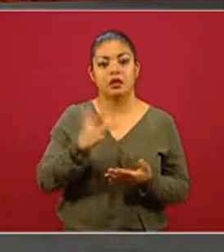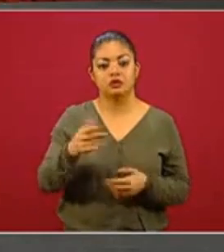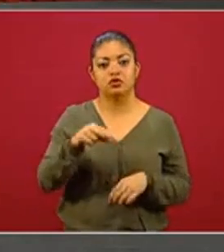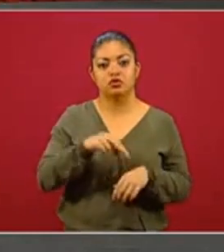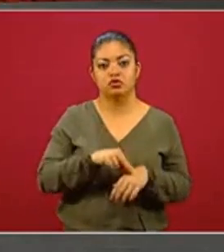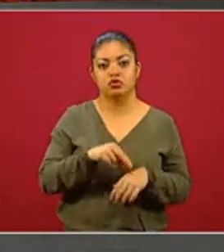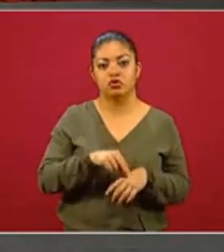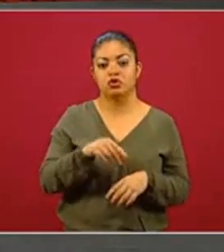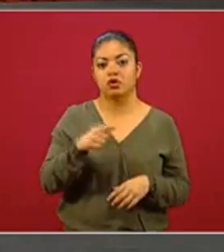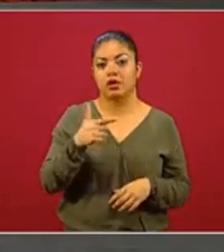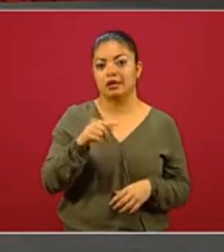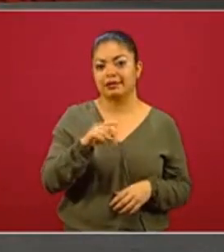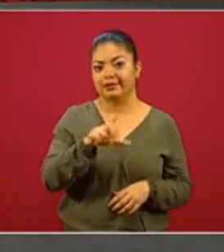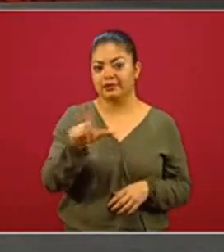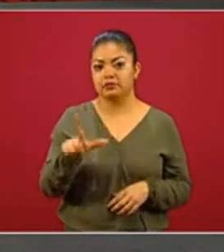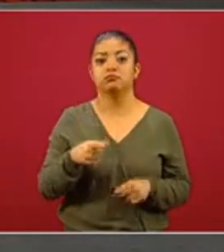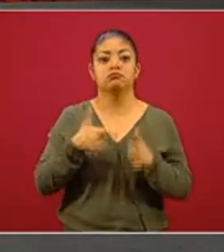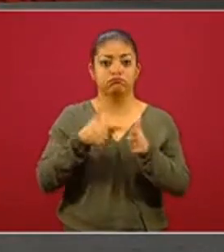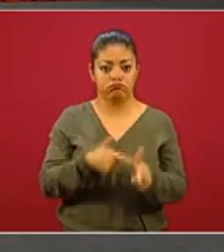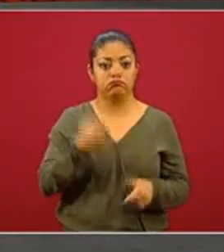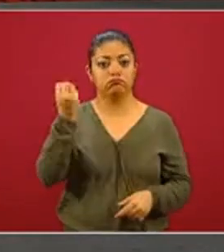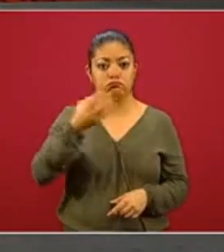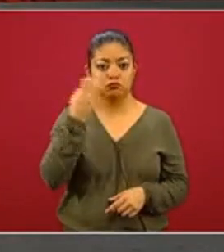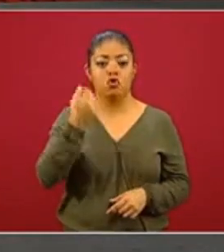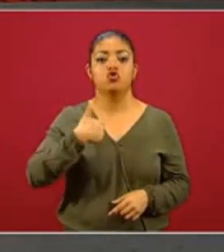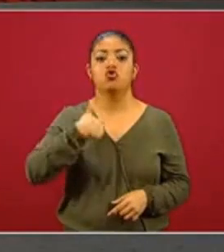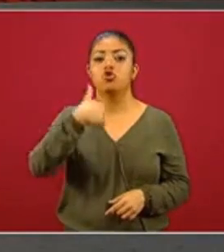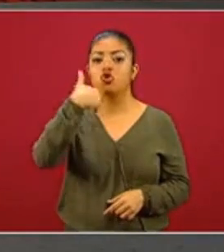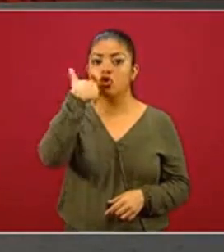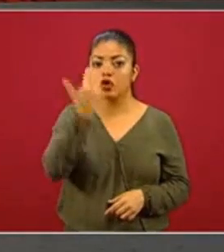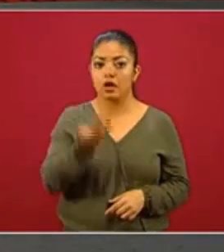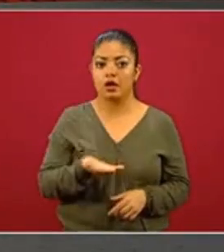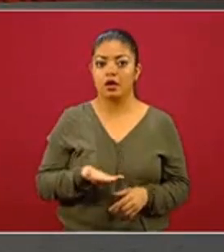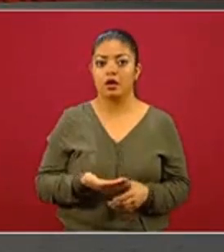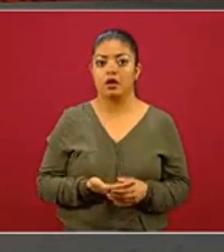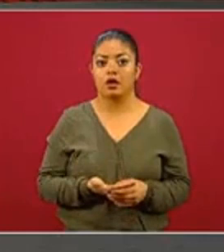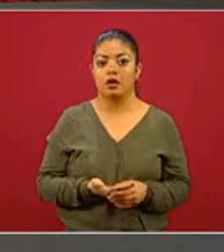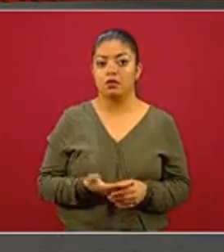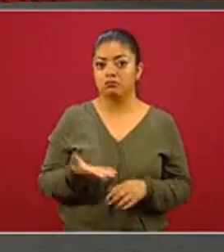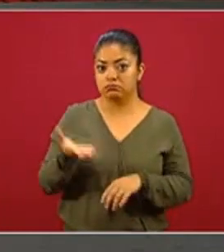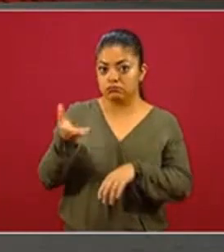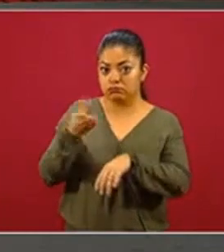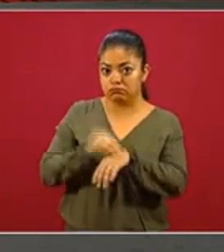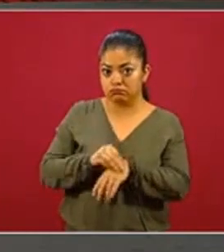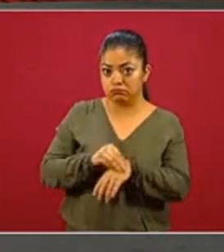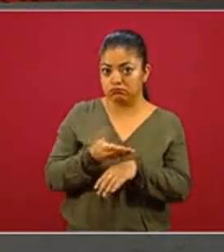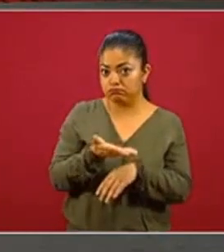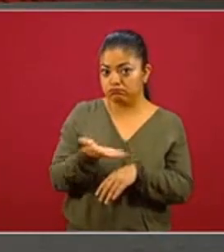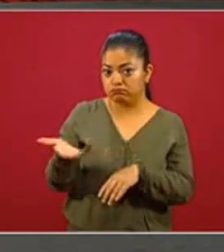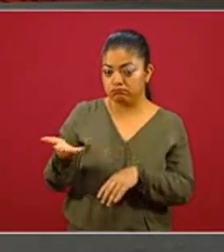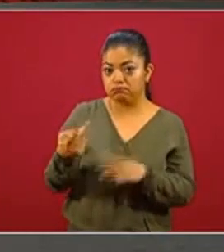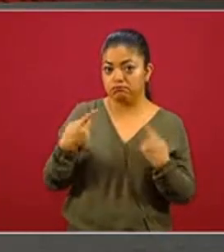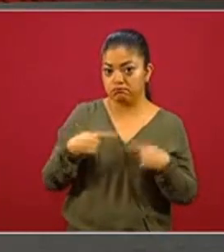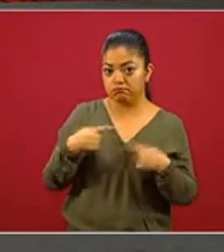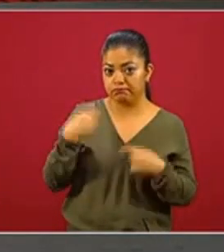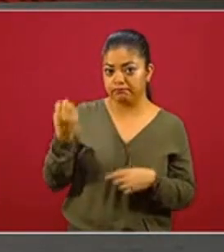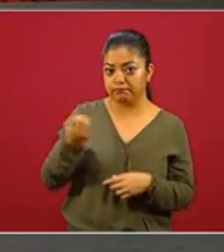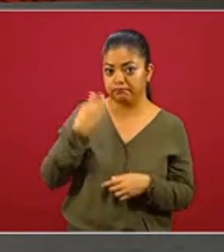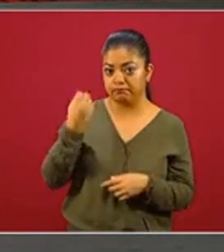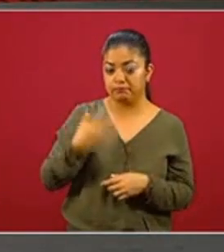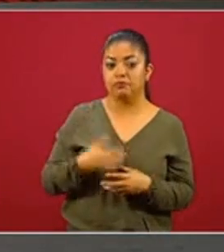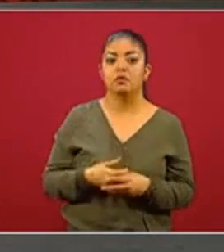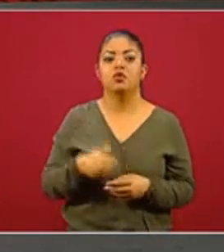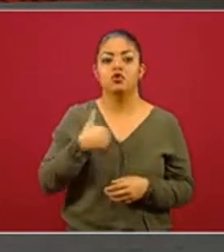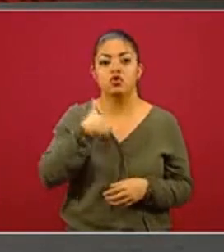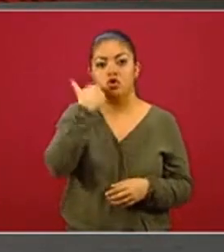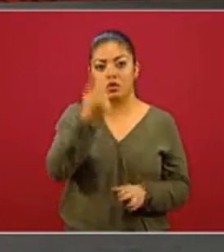Bueno, continuamos con la conferencia. Me voy a permitir, con el permiso de los ponentes que me van a seguir,